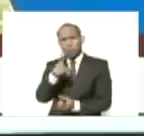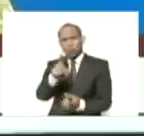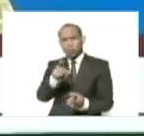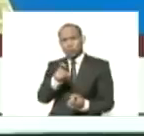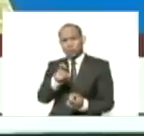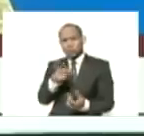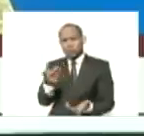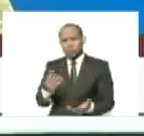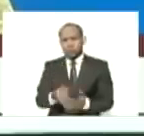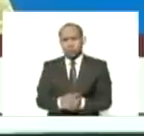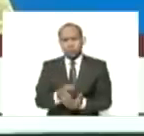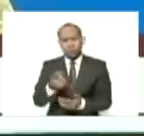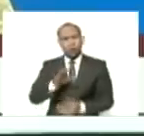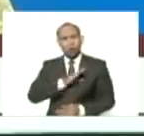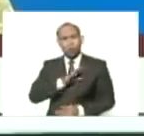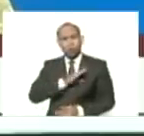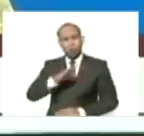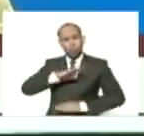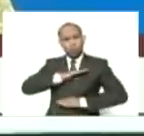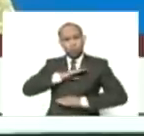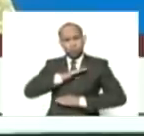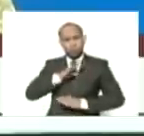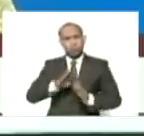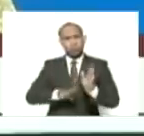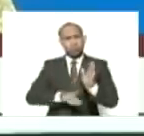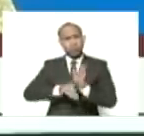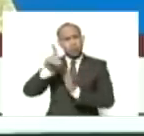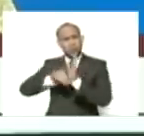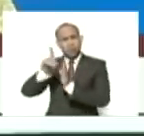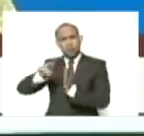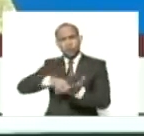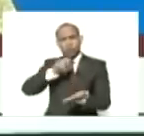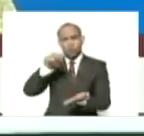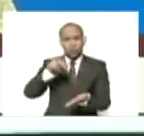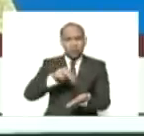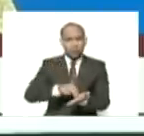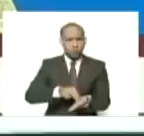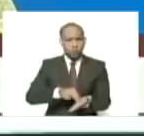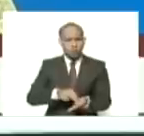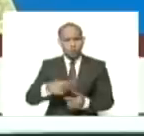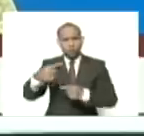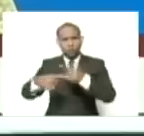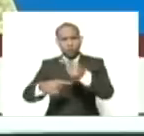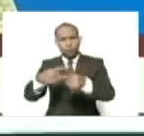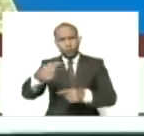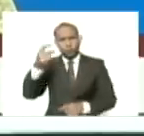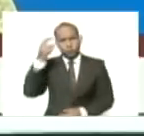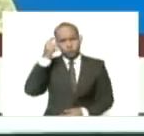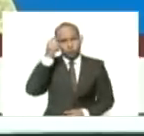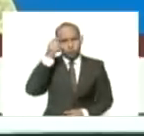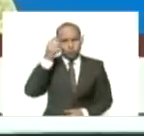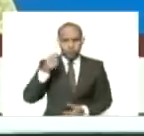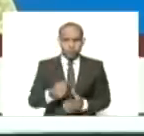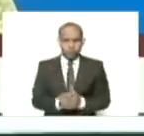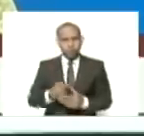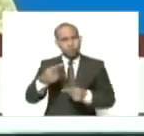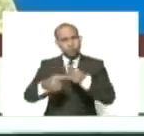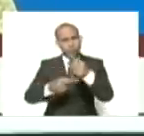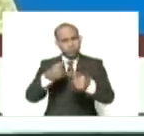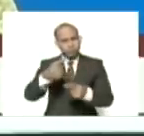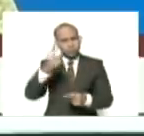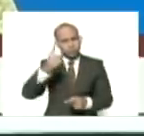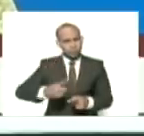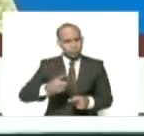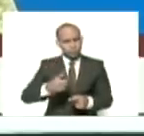exactamente para favorecer el desarrollo nacional, cada vez más. Y tiene que ser cada vez más detallista,